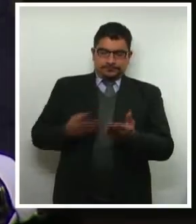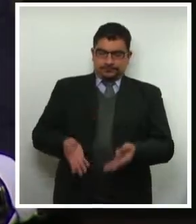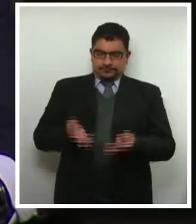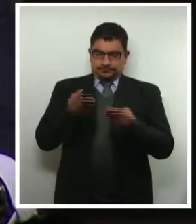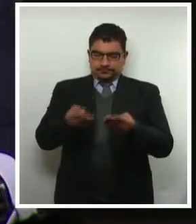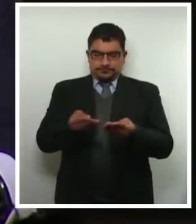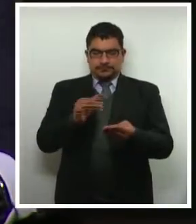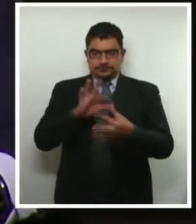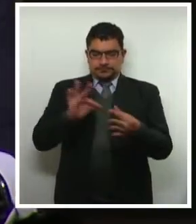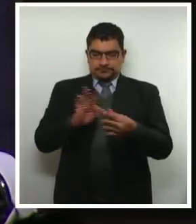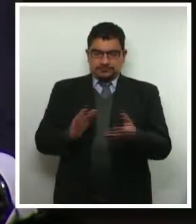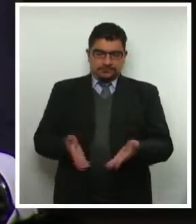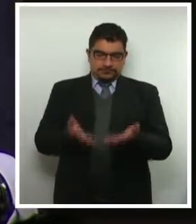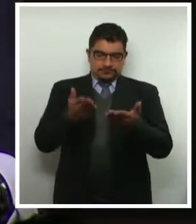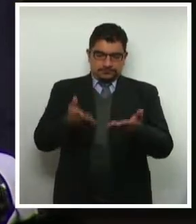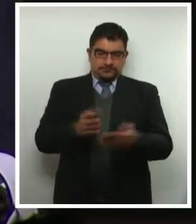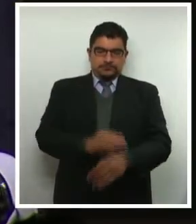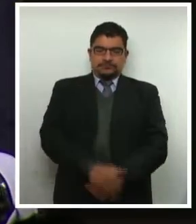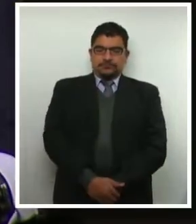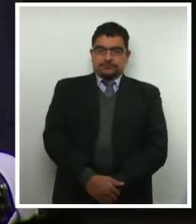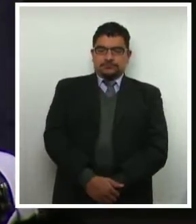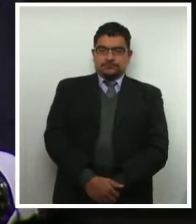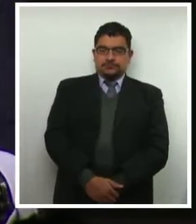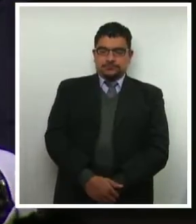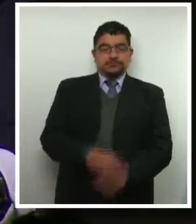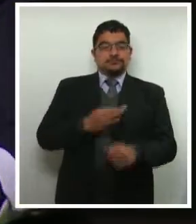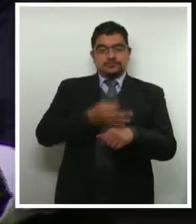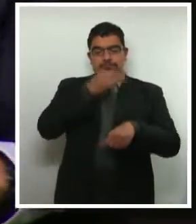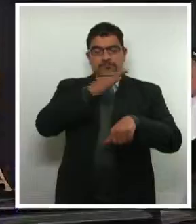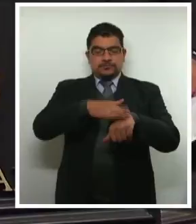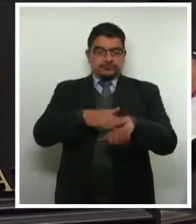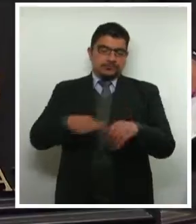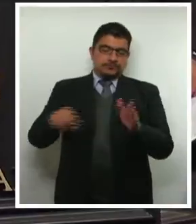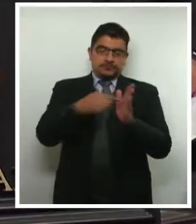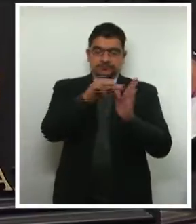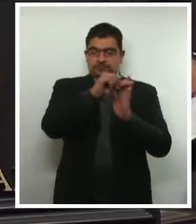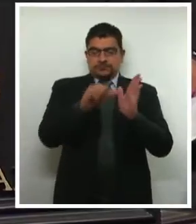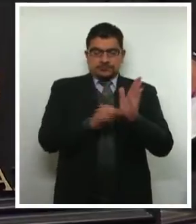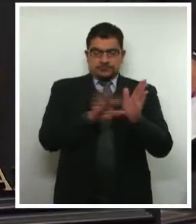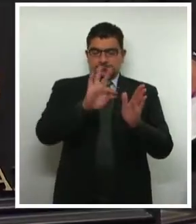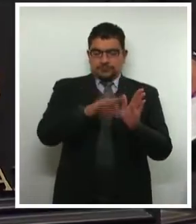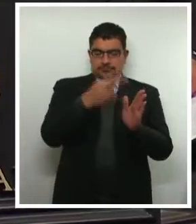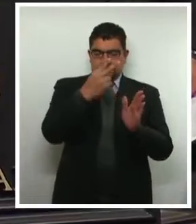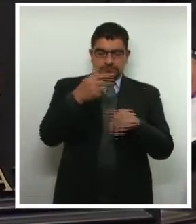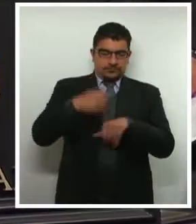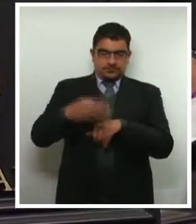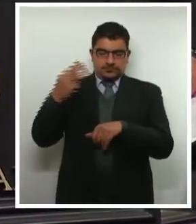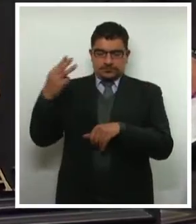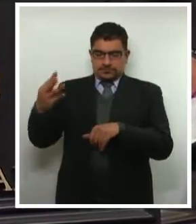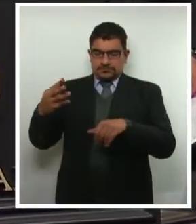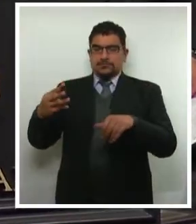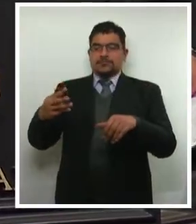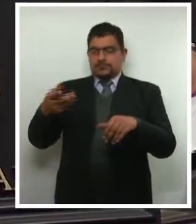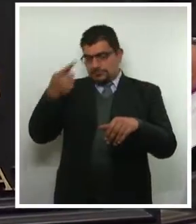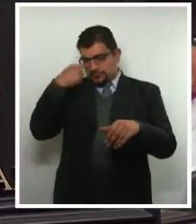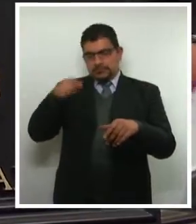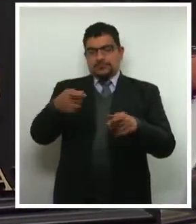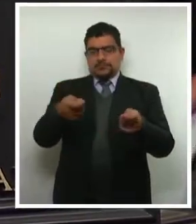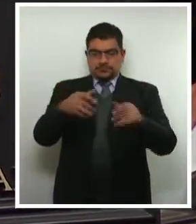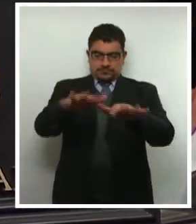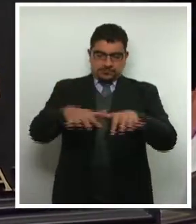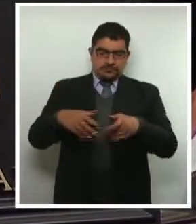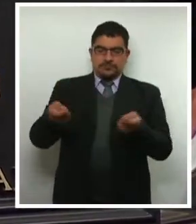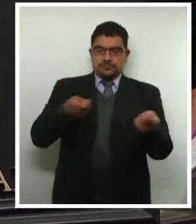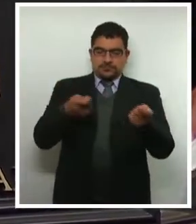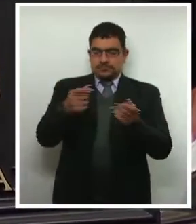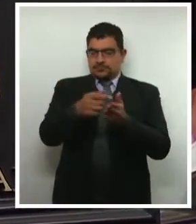que he dado cuenta. Háganse los avisos a que se refiere el artículo 42, numeral 3 del reglamento